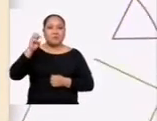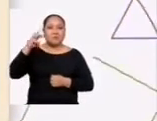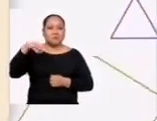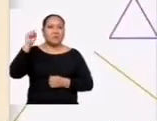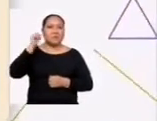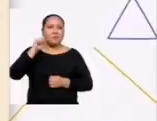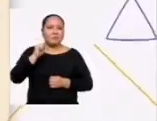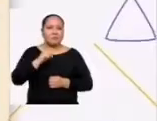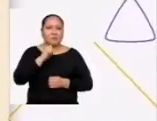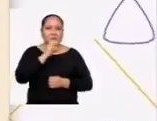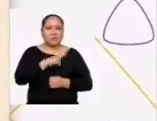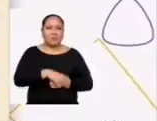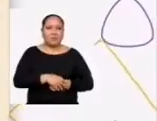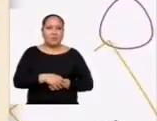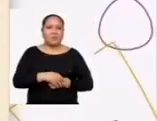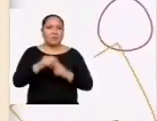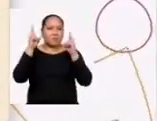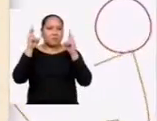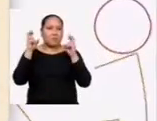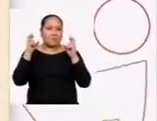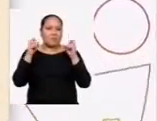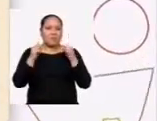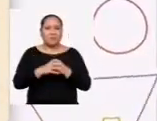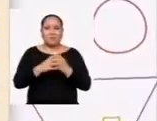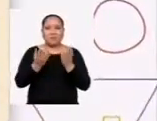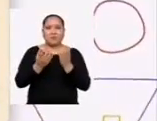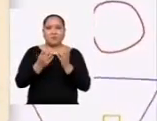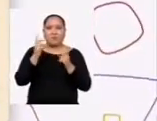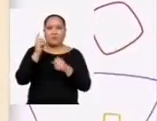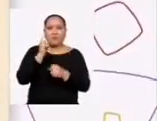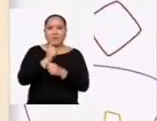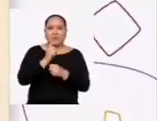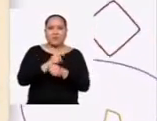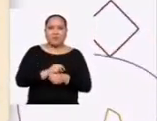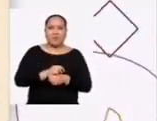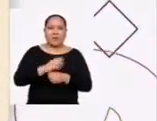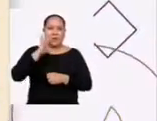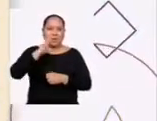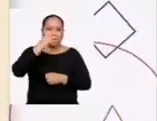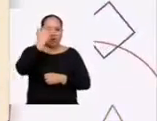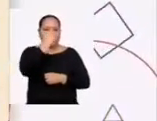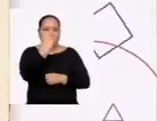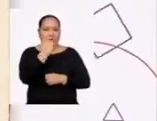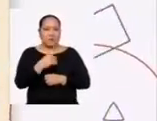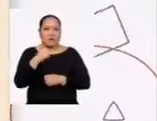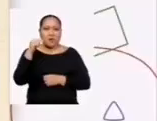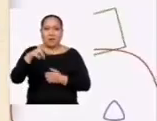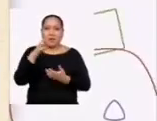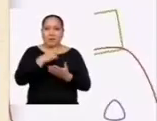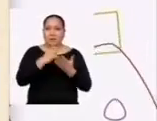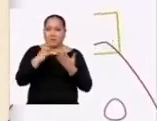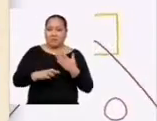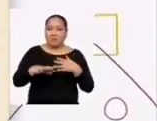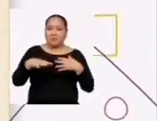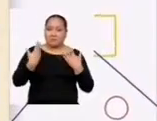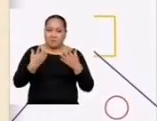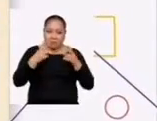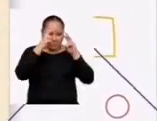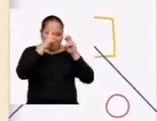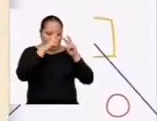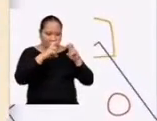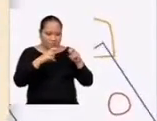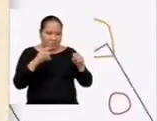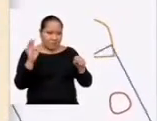dijiste, un texto sobre educación. Tiene solo 5 párrafos, así que en este programa vamos a poder